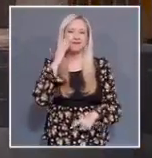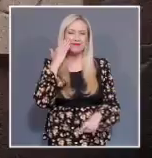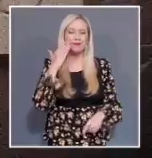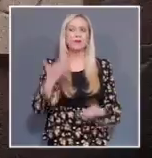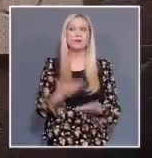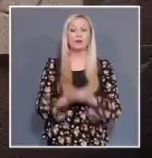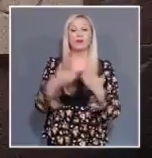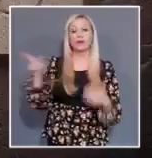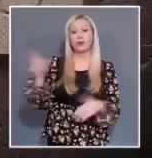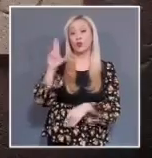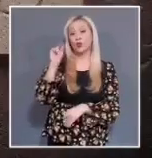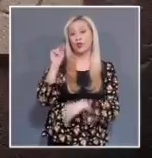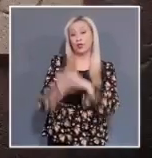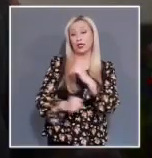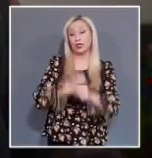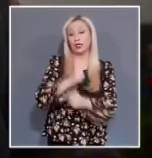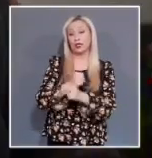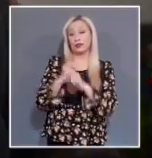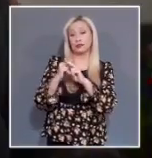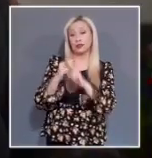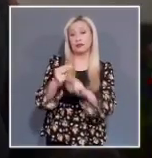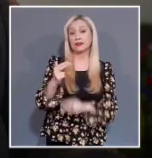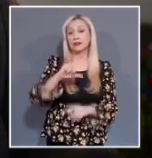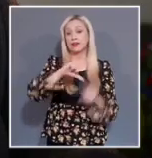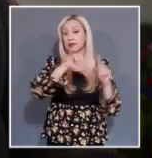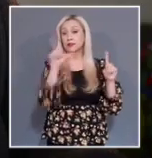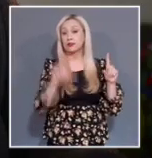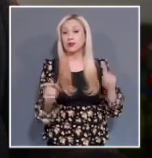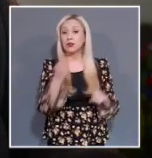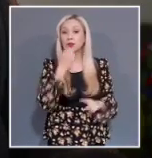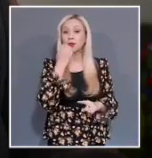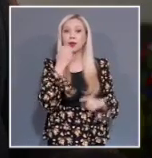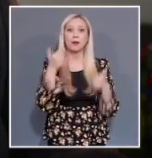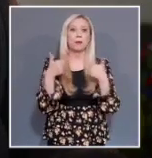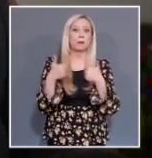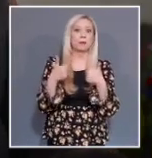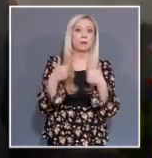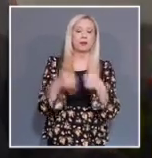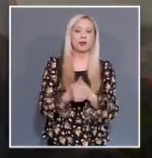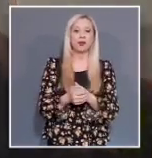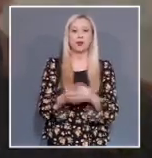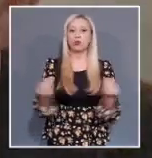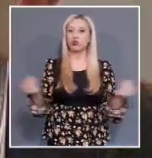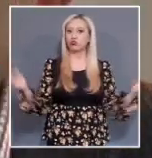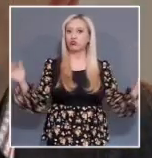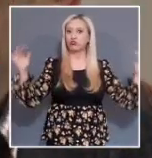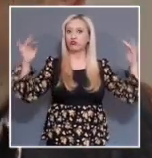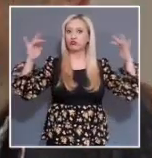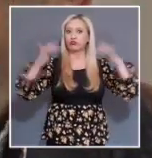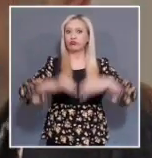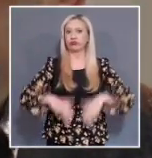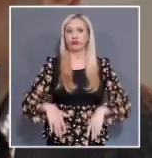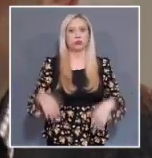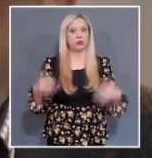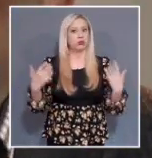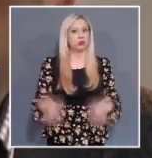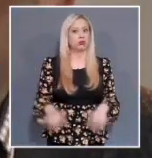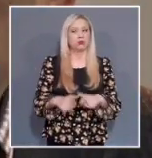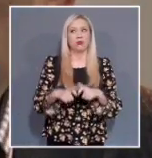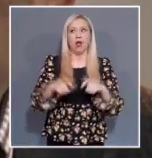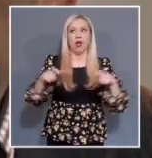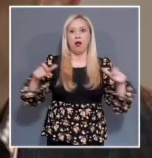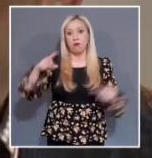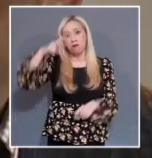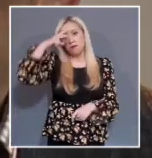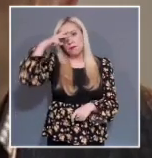de historia, fue algo benéfico. Nuestras audiencias pues aumentaron estratosféricamente, y no solo de México, sino también de